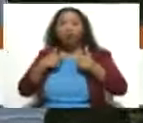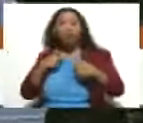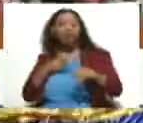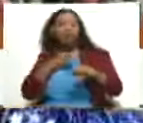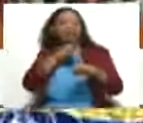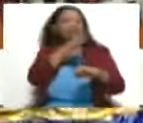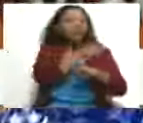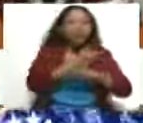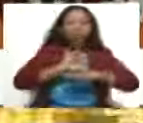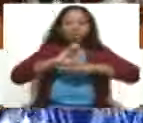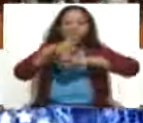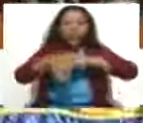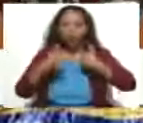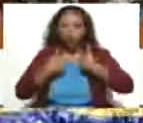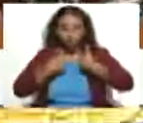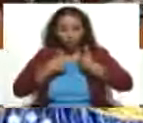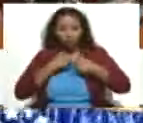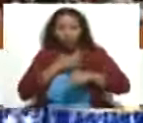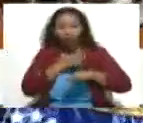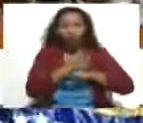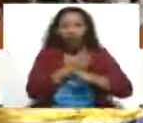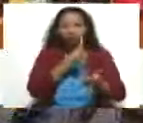Delta Macuro.